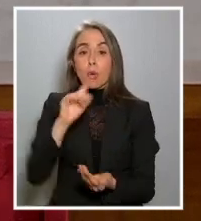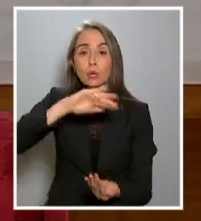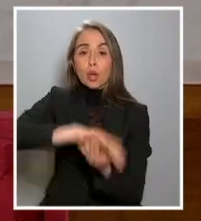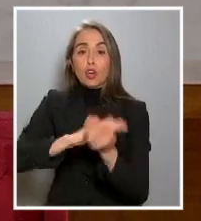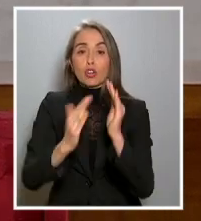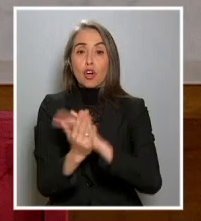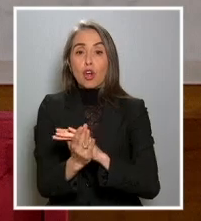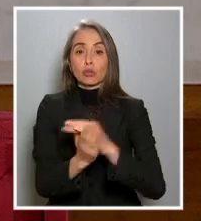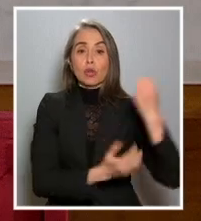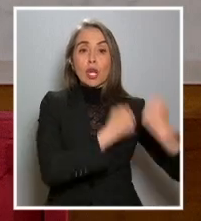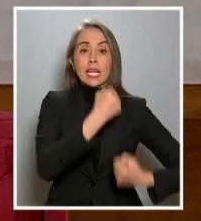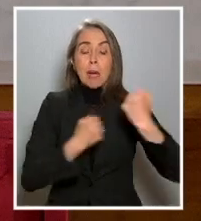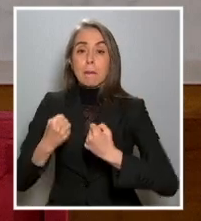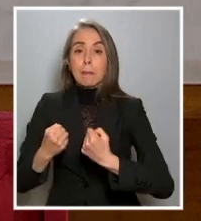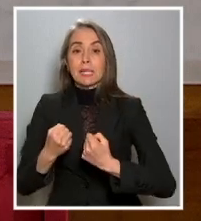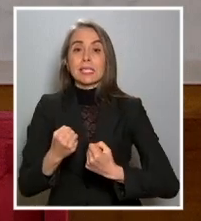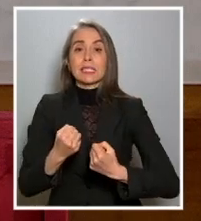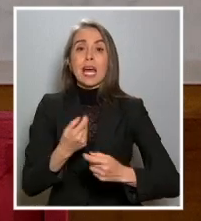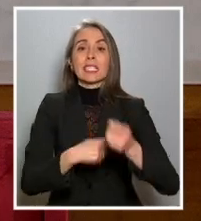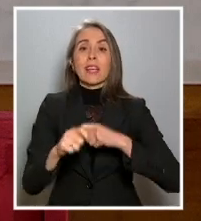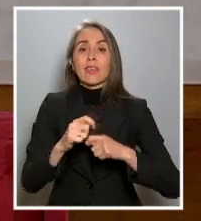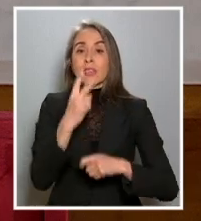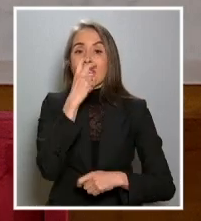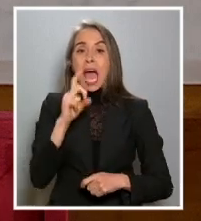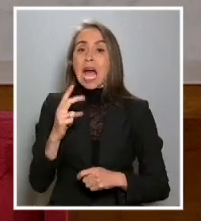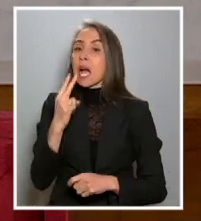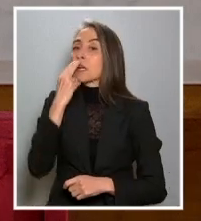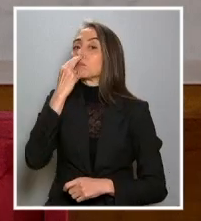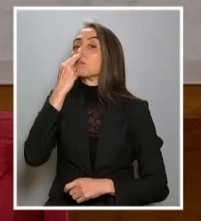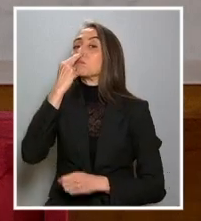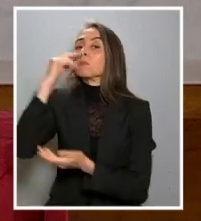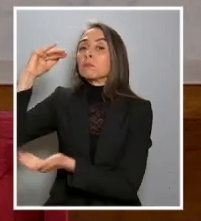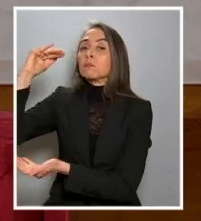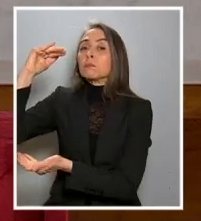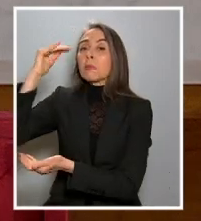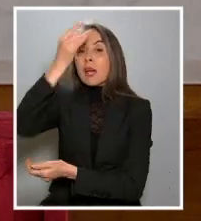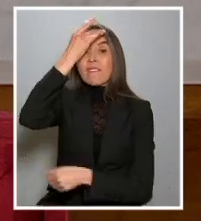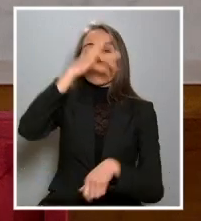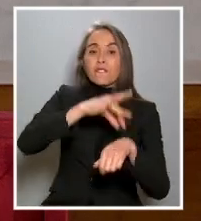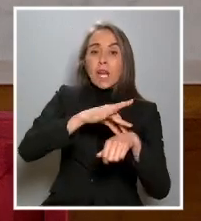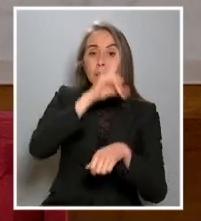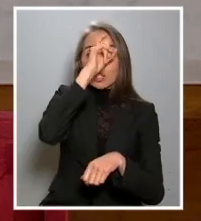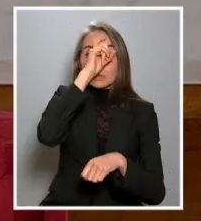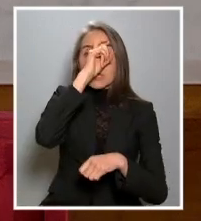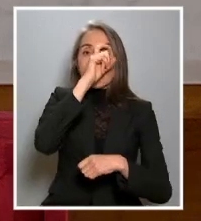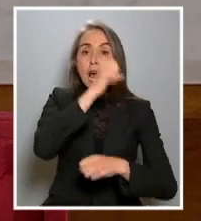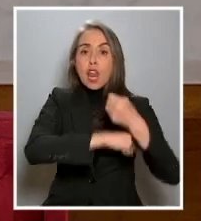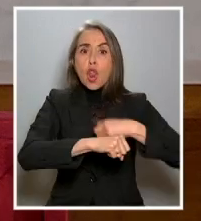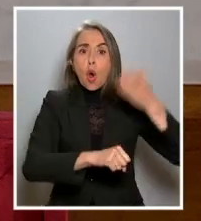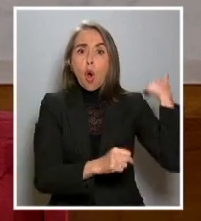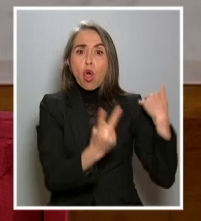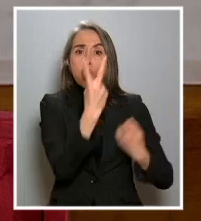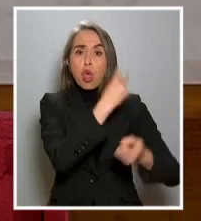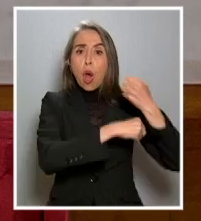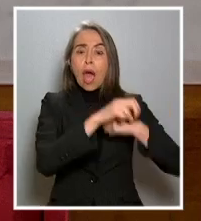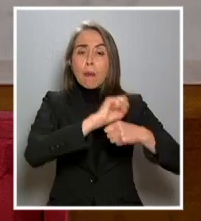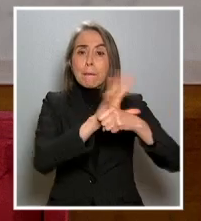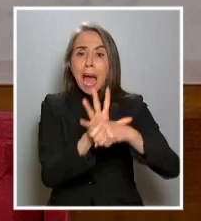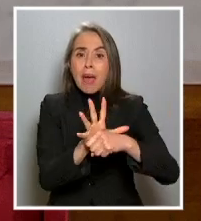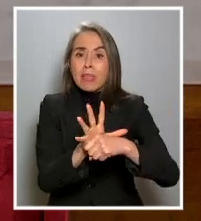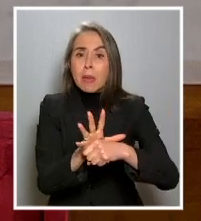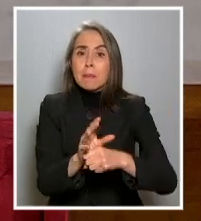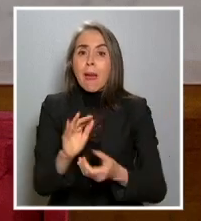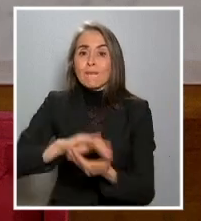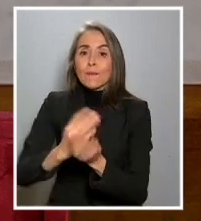colusión entre empresas que proveían gas medicinal a hospitales en plena pandemia. En buena